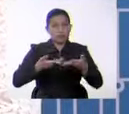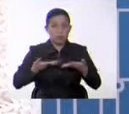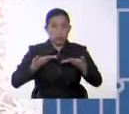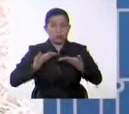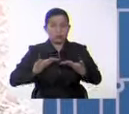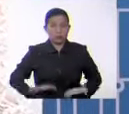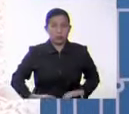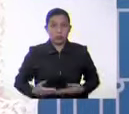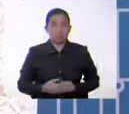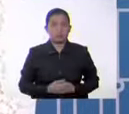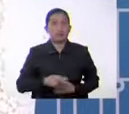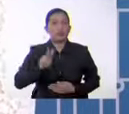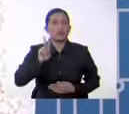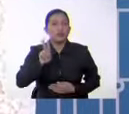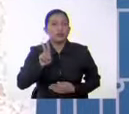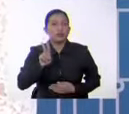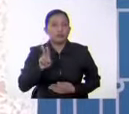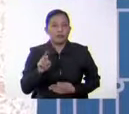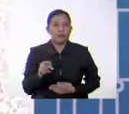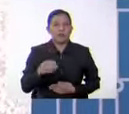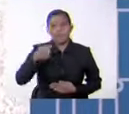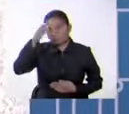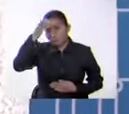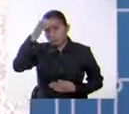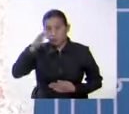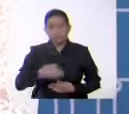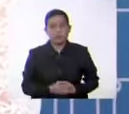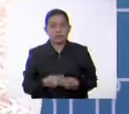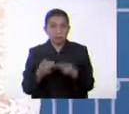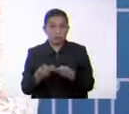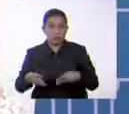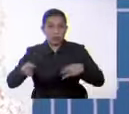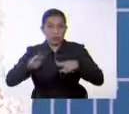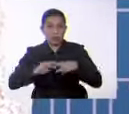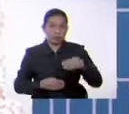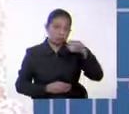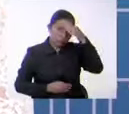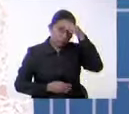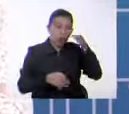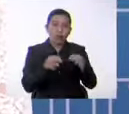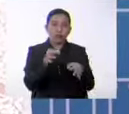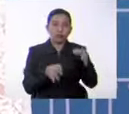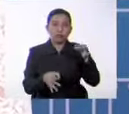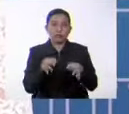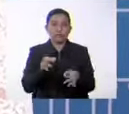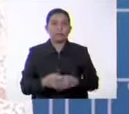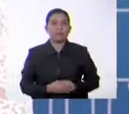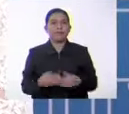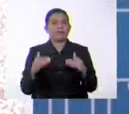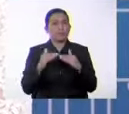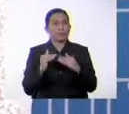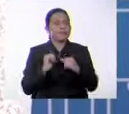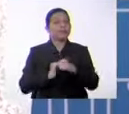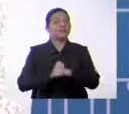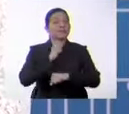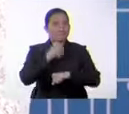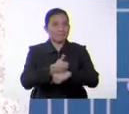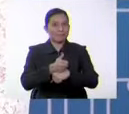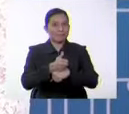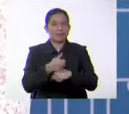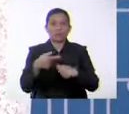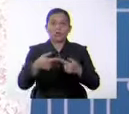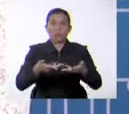desde dos aspectos fundamentales, que es el moral y el jurídico. Además, vamos a establecer la diferencia entre